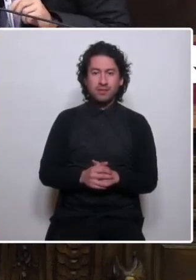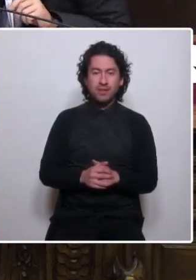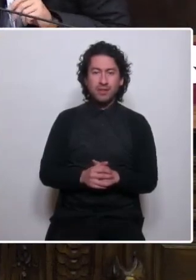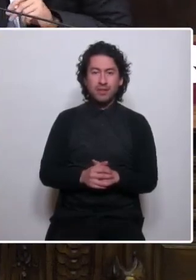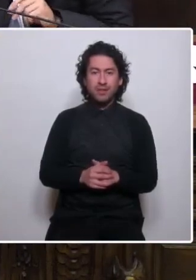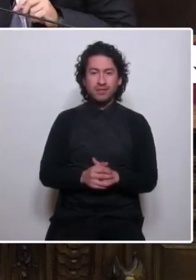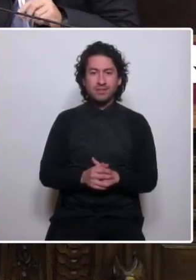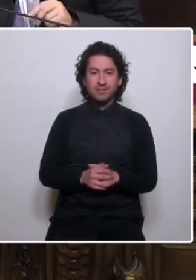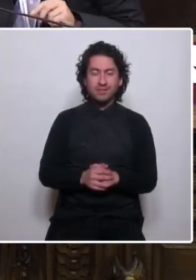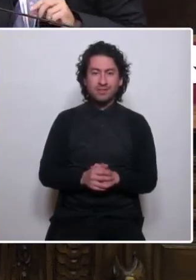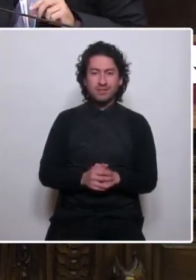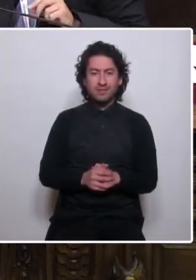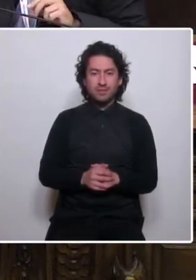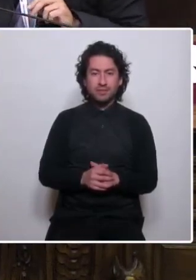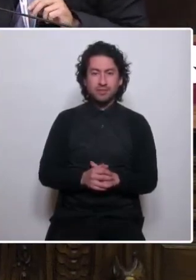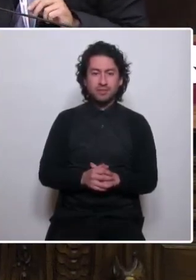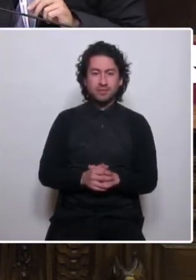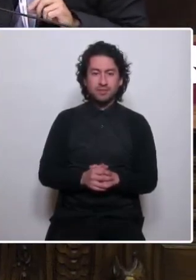Ya fue probado.